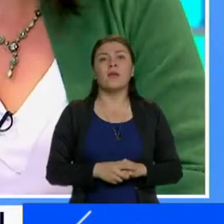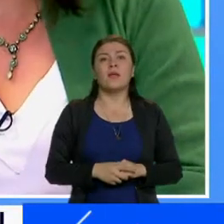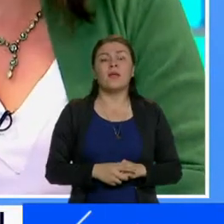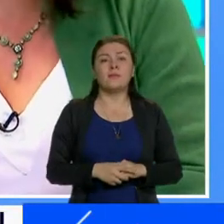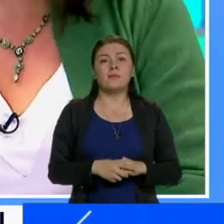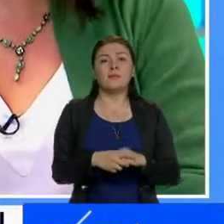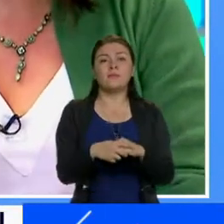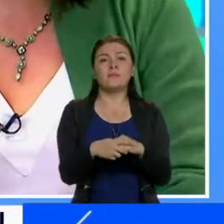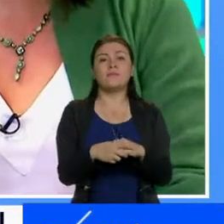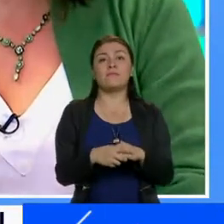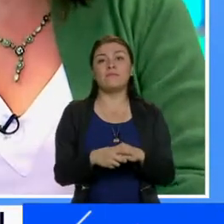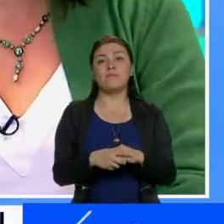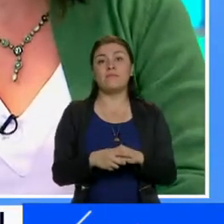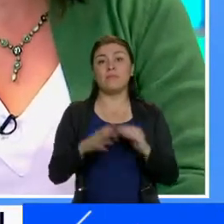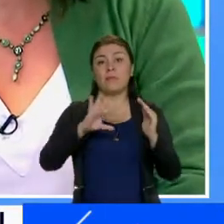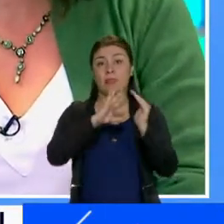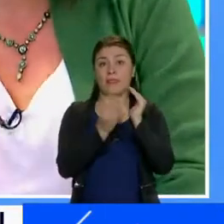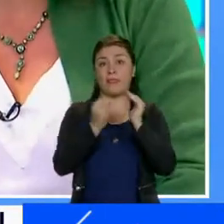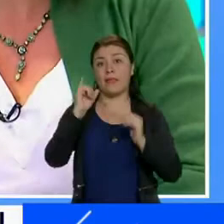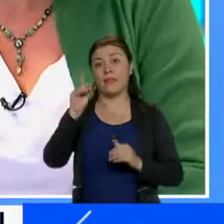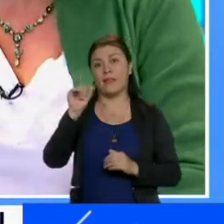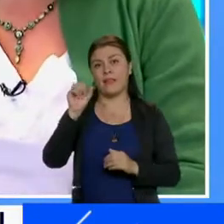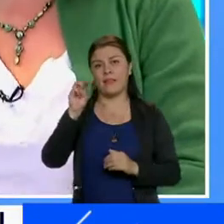digamos, esas situaciones,